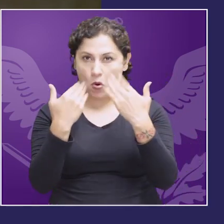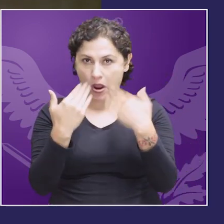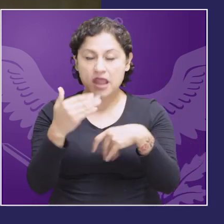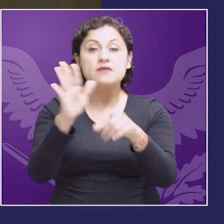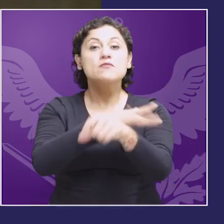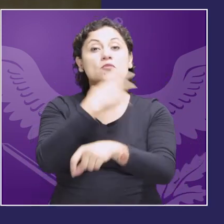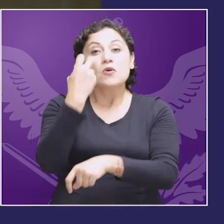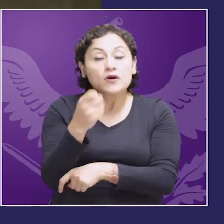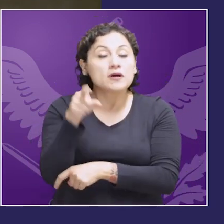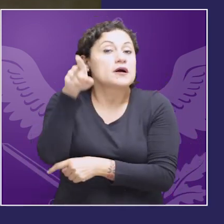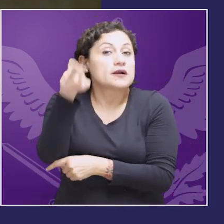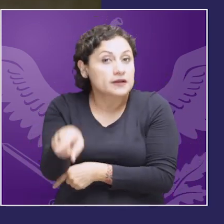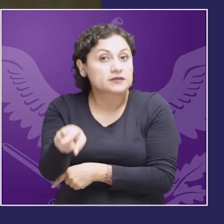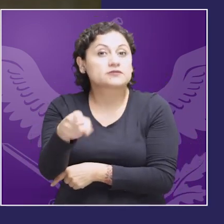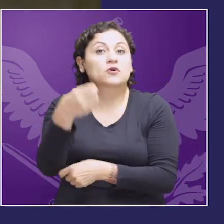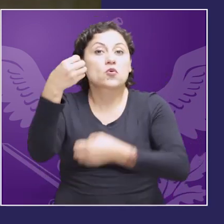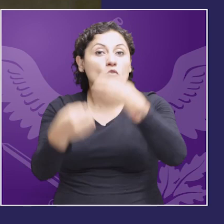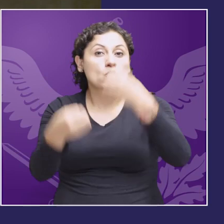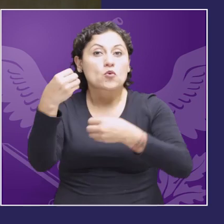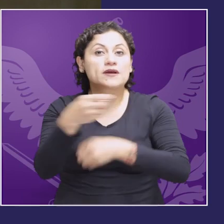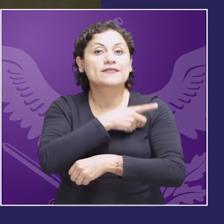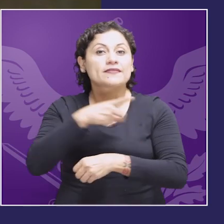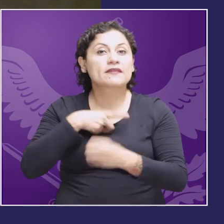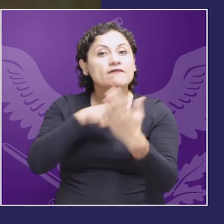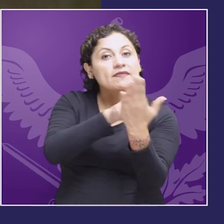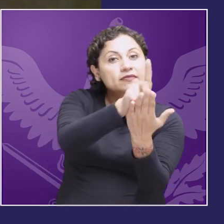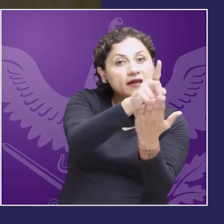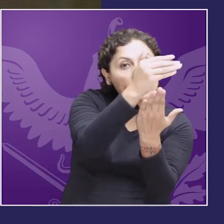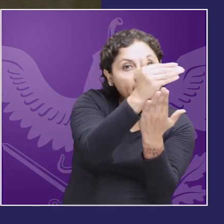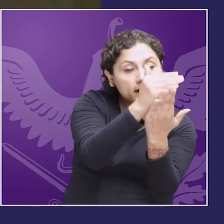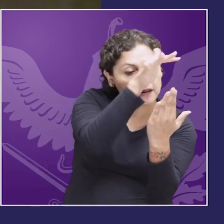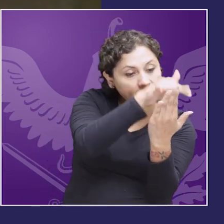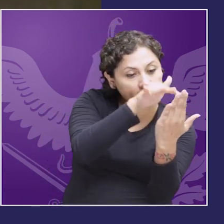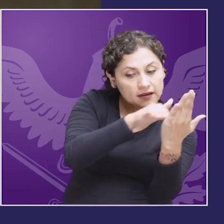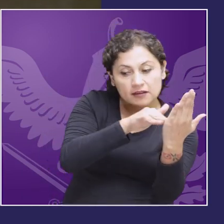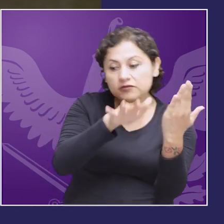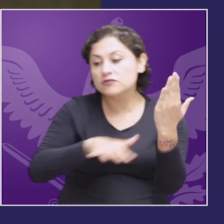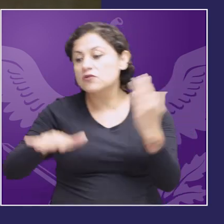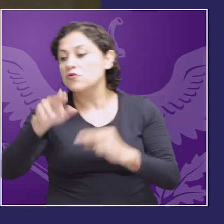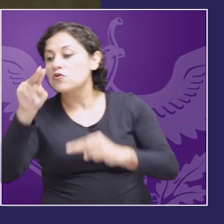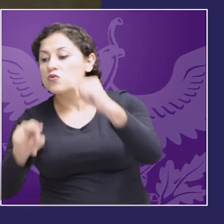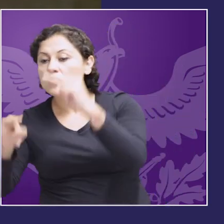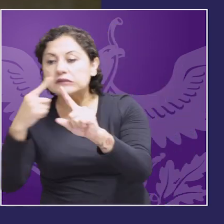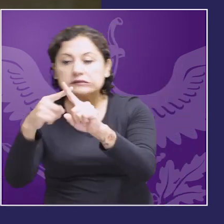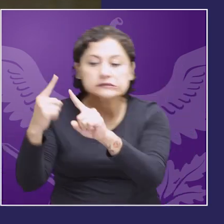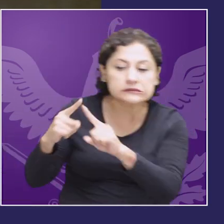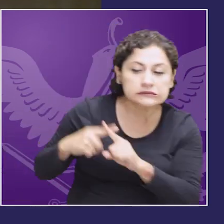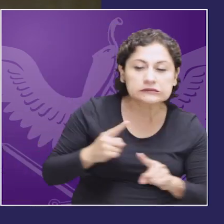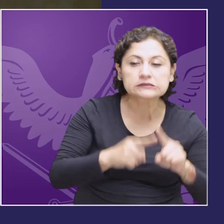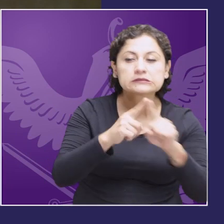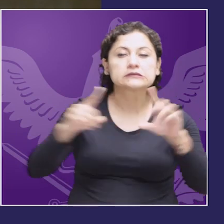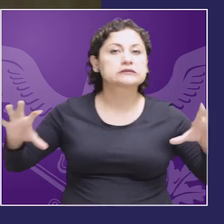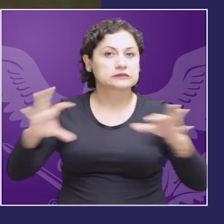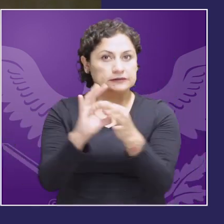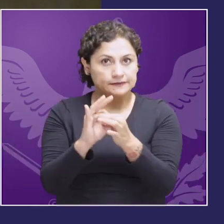no es neutro, nunca lo es, entonces los jueces tienen que tener la capacidad de leer el derecho, pero identificando las